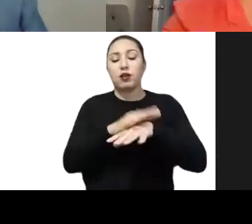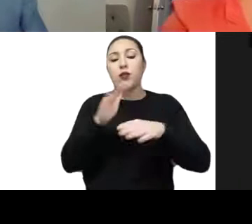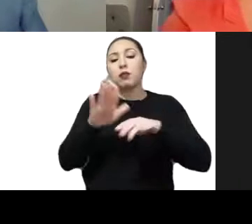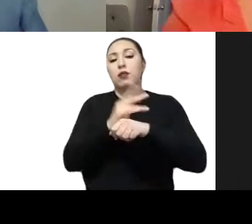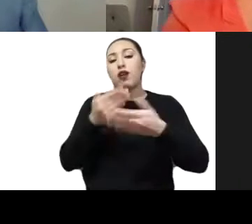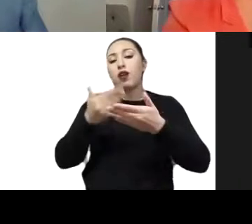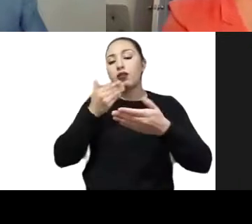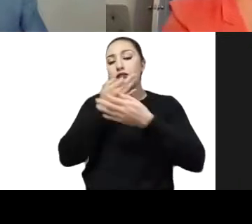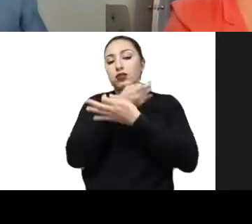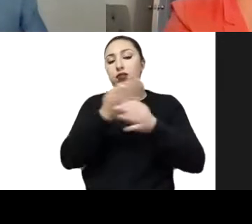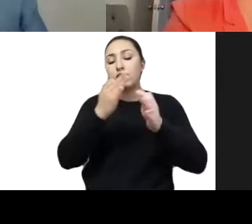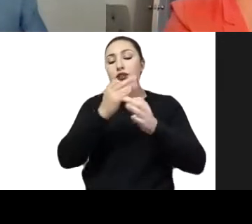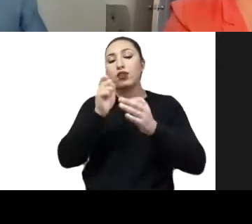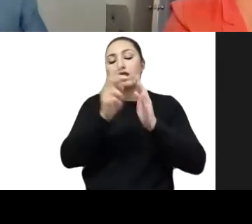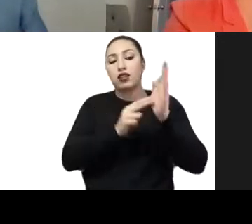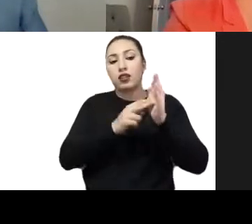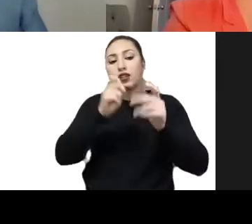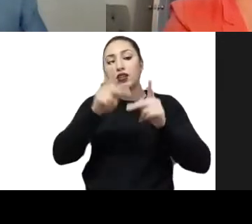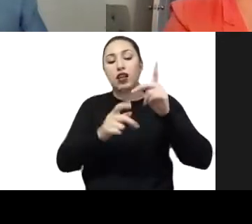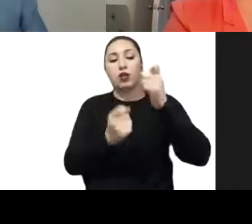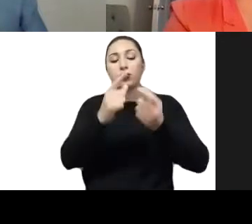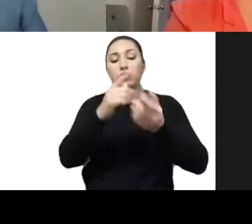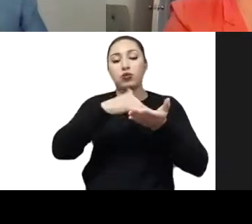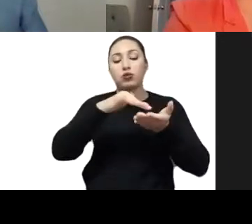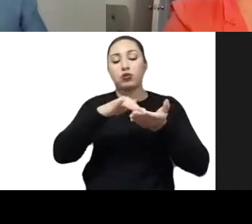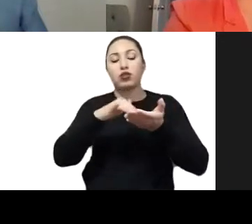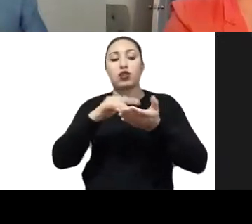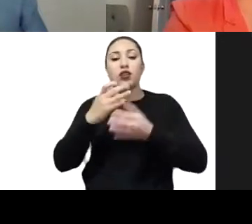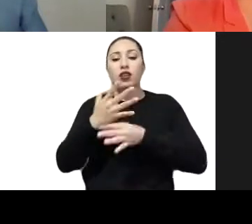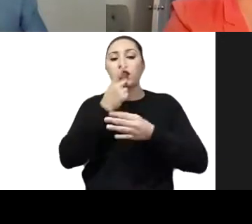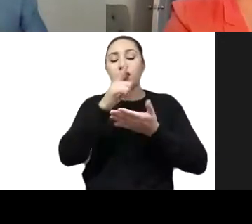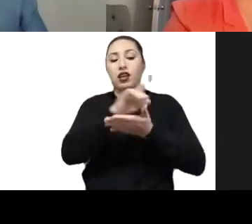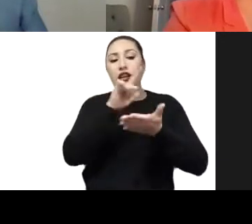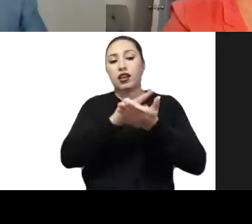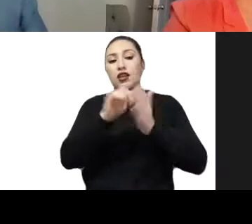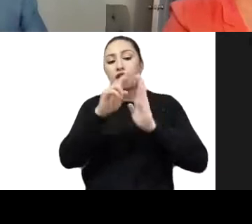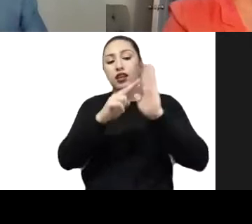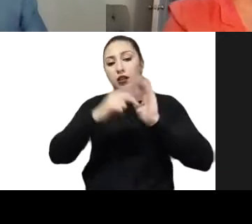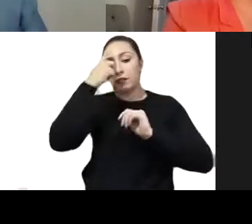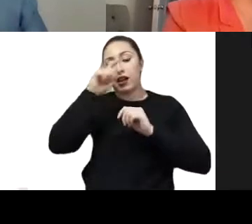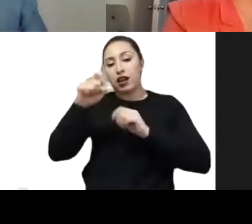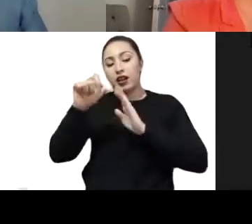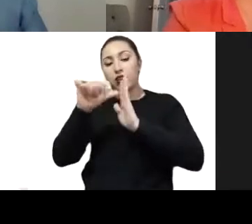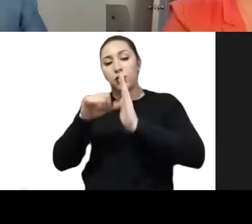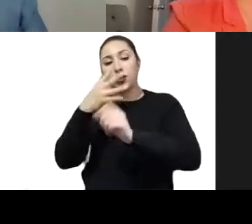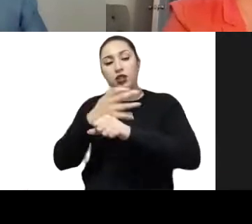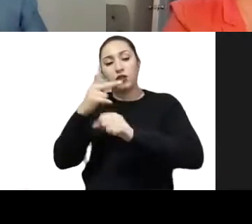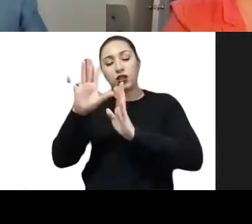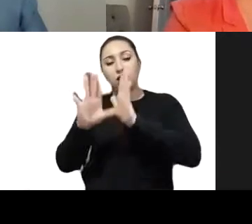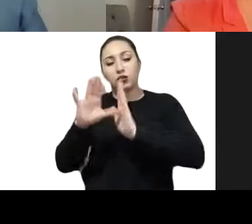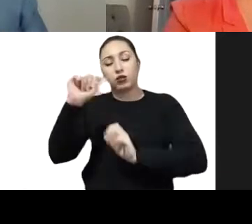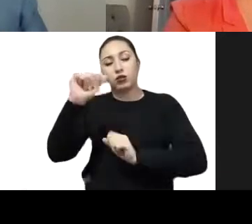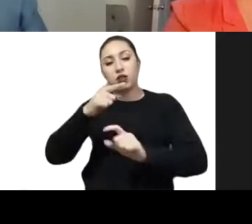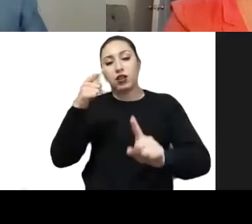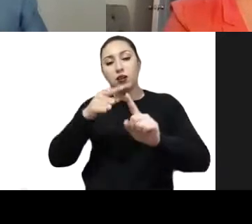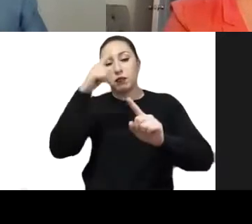reforman y derogan diversas disposiciones del reglamento de la ley reglamentaria al artículo 5 constitucional relativo